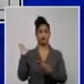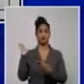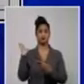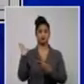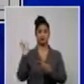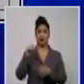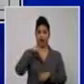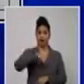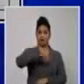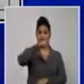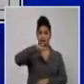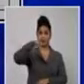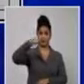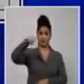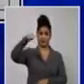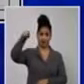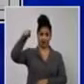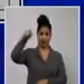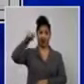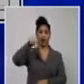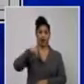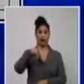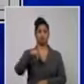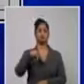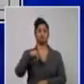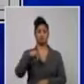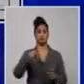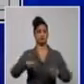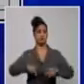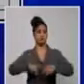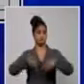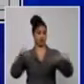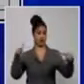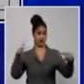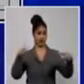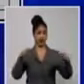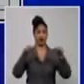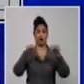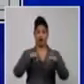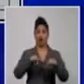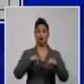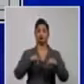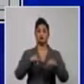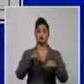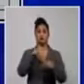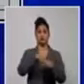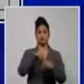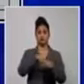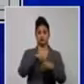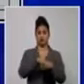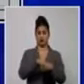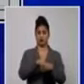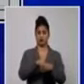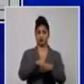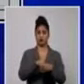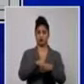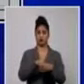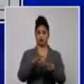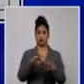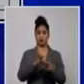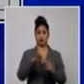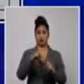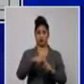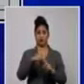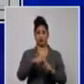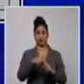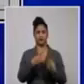que con una tendencia ascendente hubo una pequeña inflexión ahí el último día, pero que bueno, de todas formas